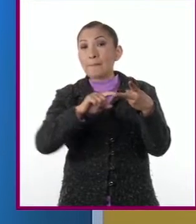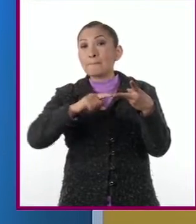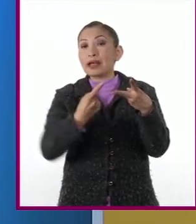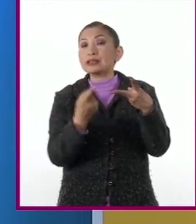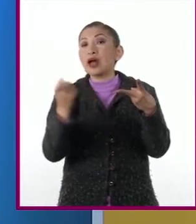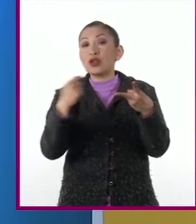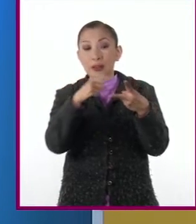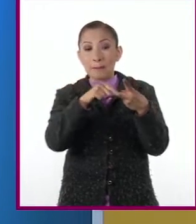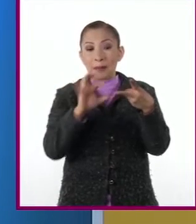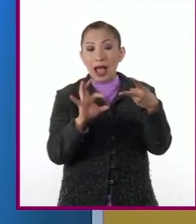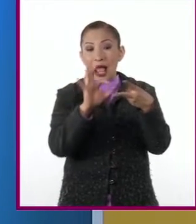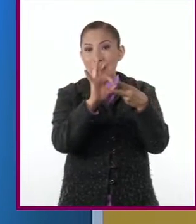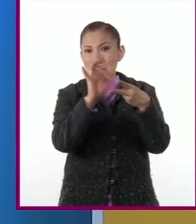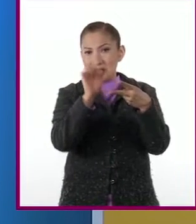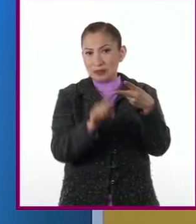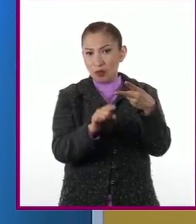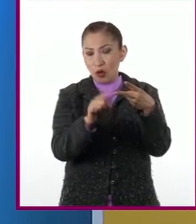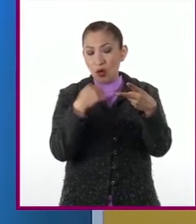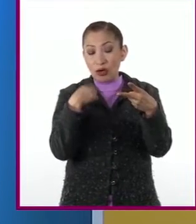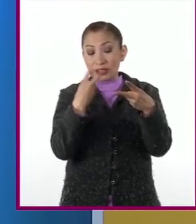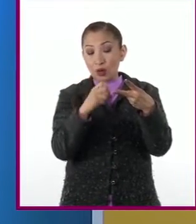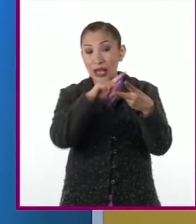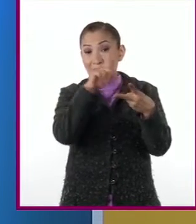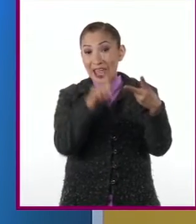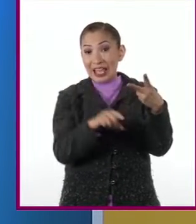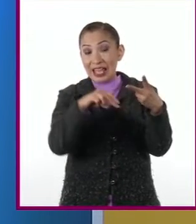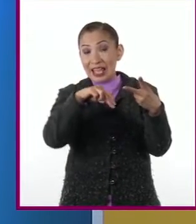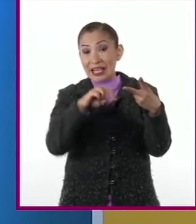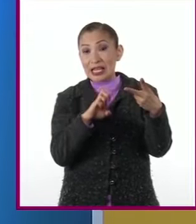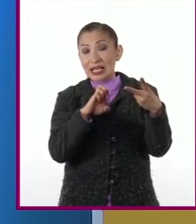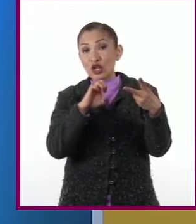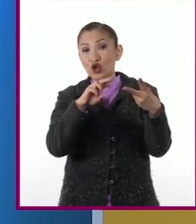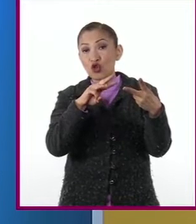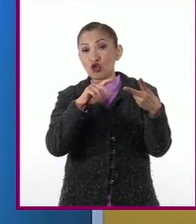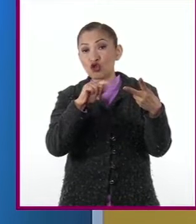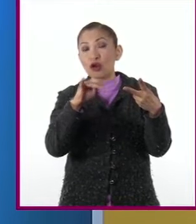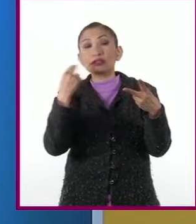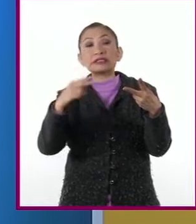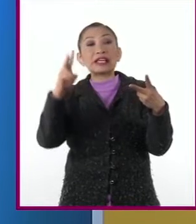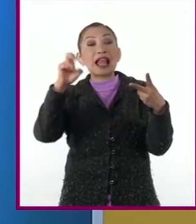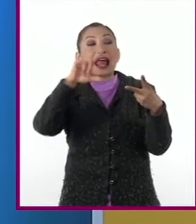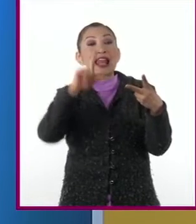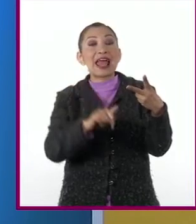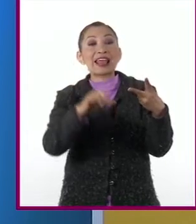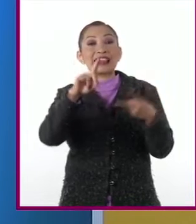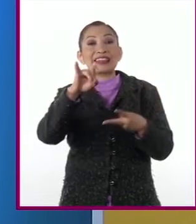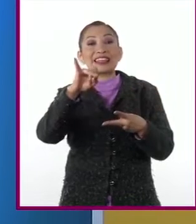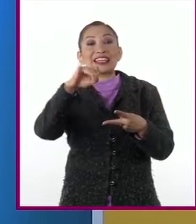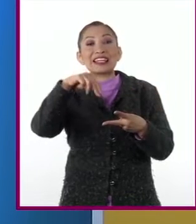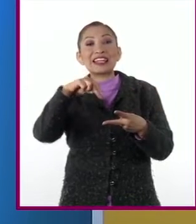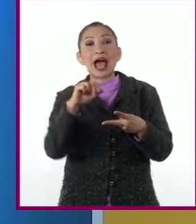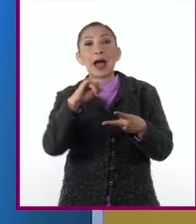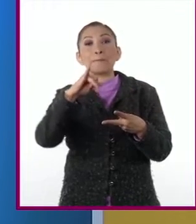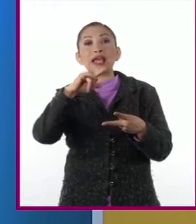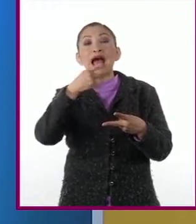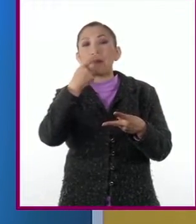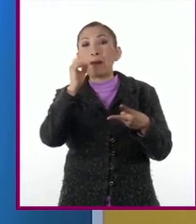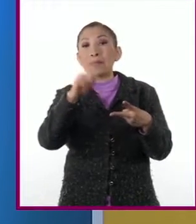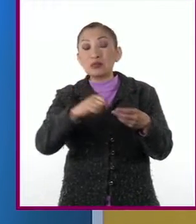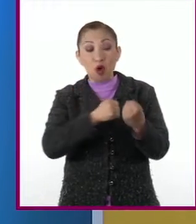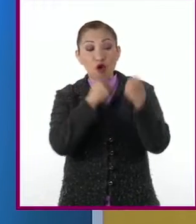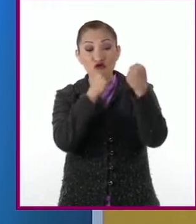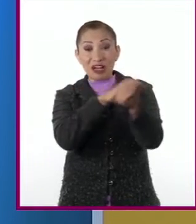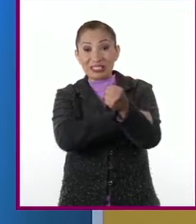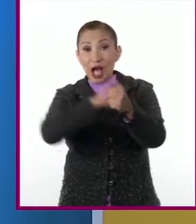empieza donde la primera termina, pues la segunda ley de Newton, también conocida como la ley de la dinámica, nos habla de esas